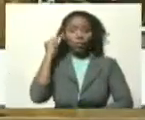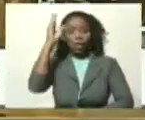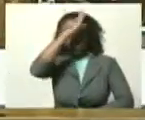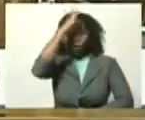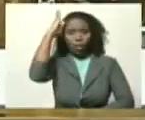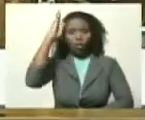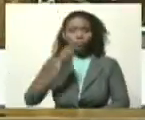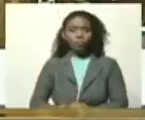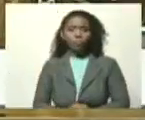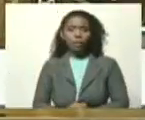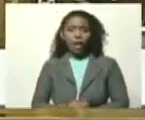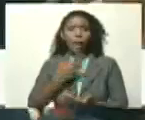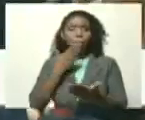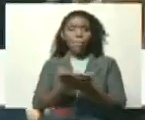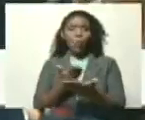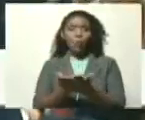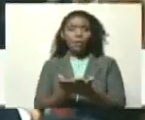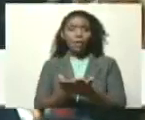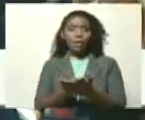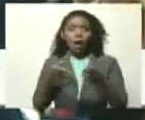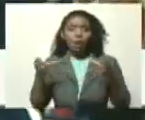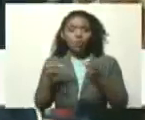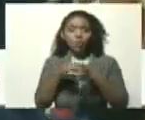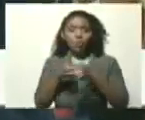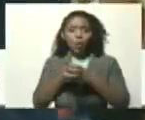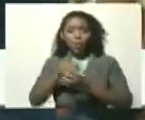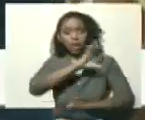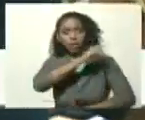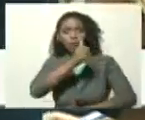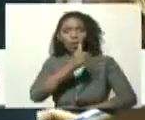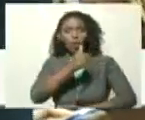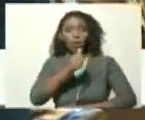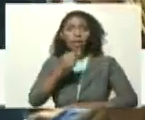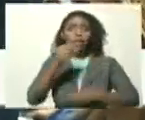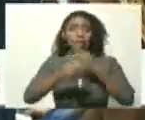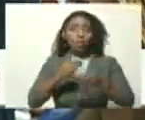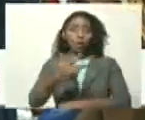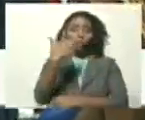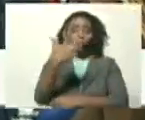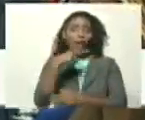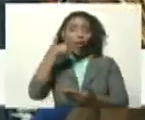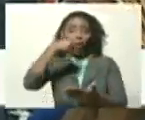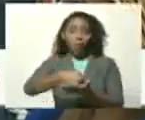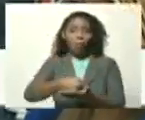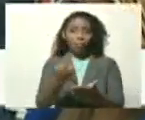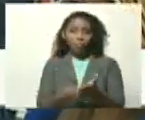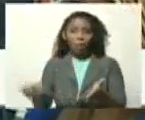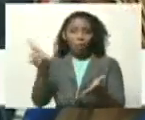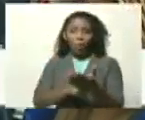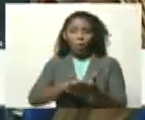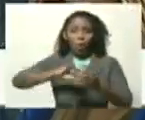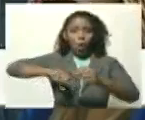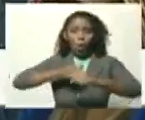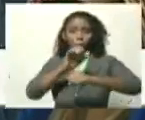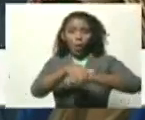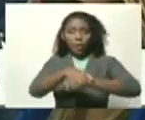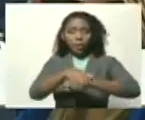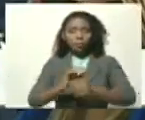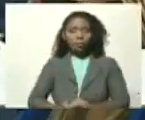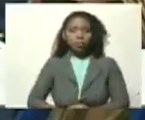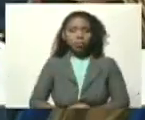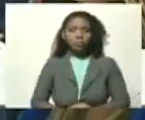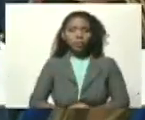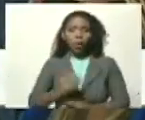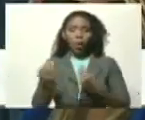Rondón, en la propuesta de una junta directiva. Se presentaron tres nombres. En primer lugar, ratificar al compañero Jorge Rodríguez Gómez